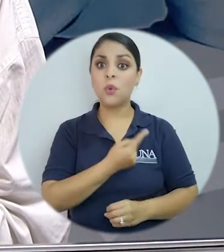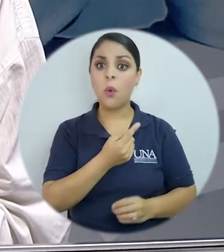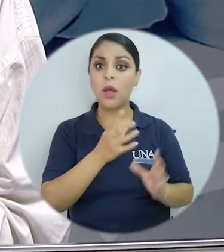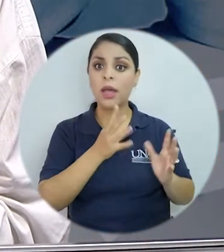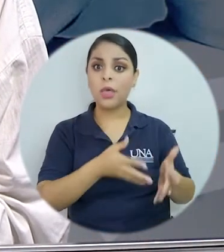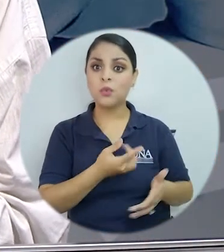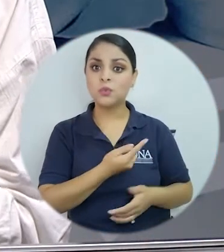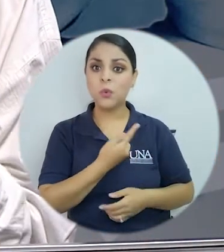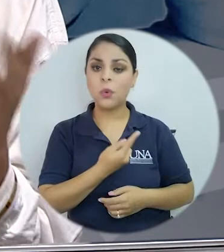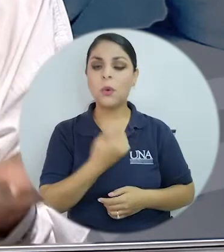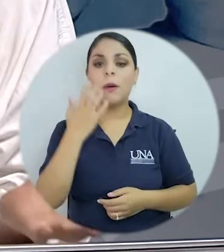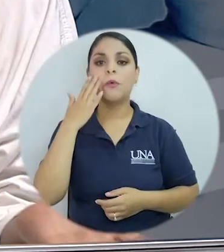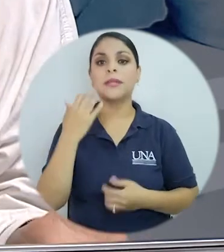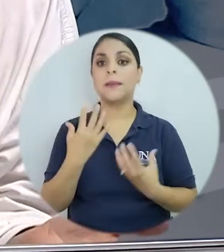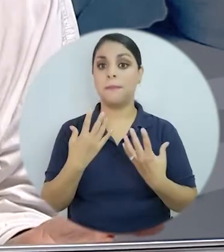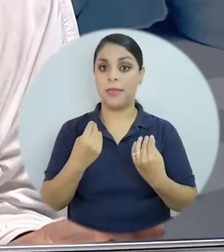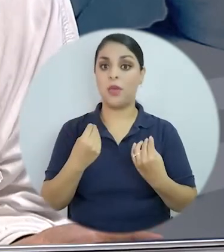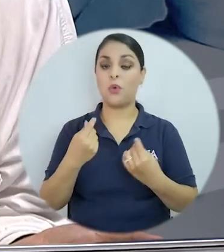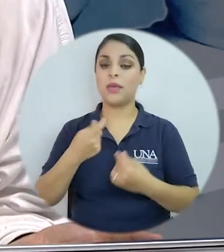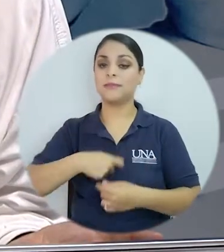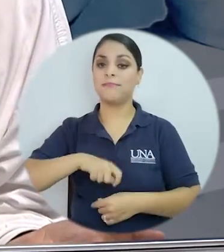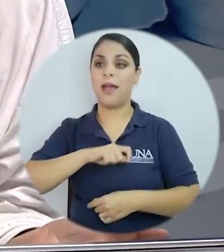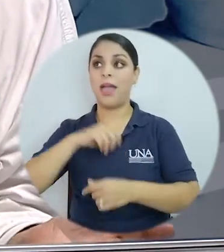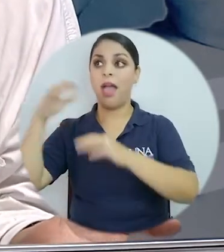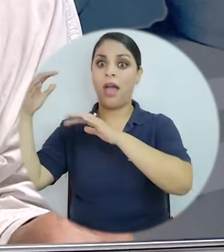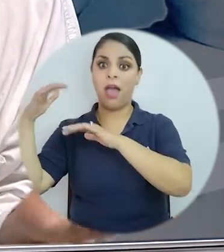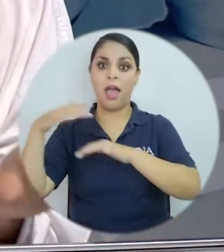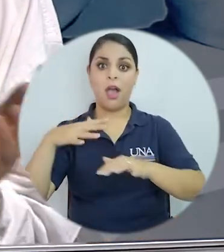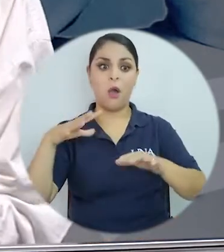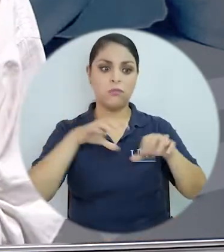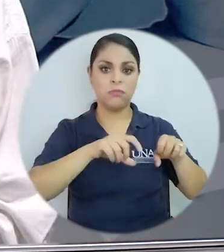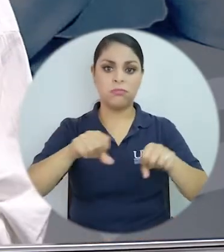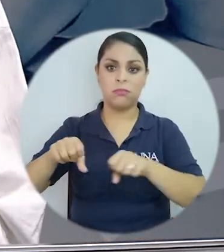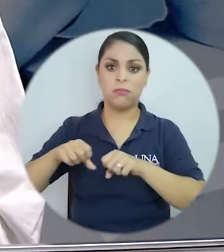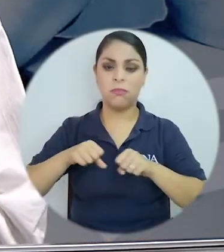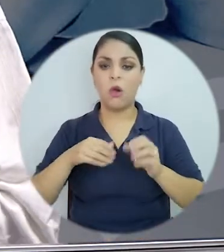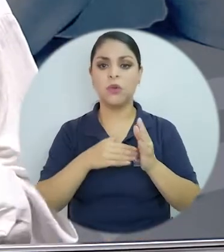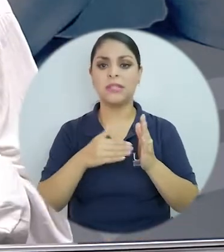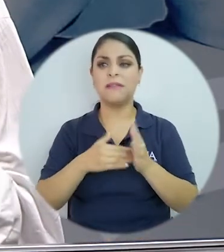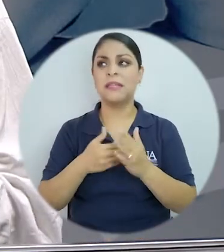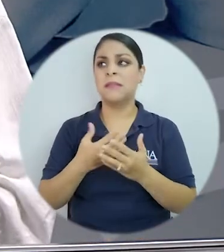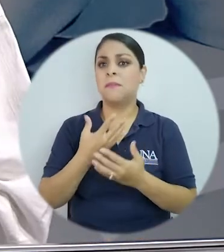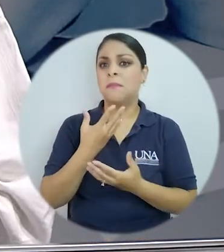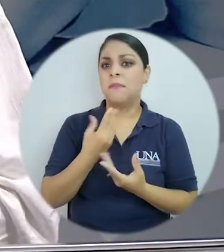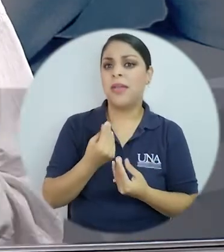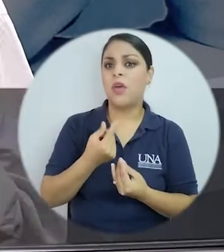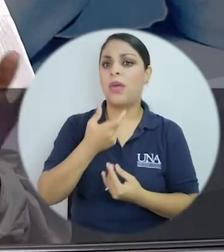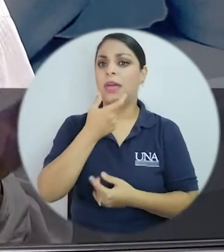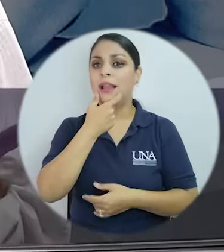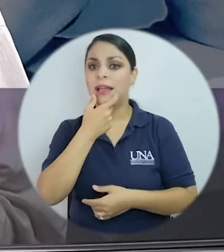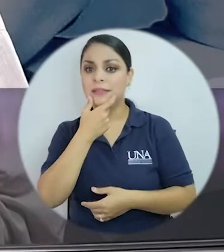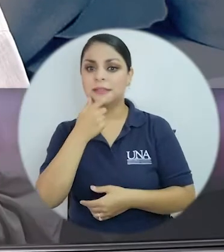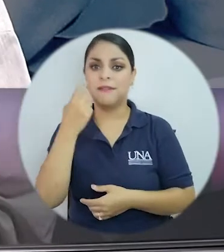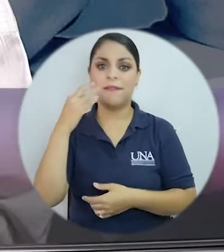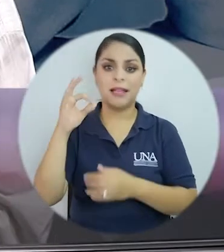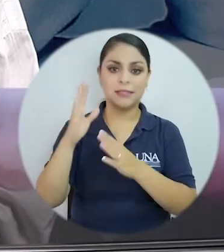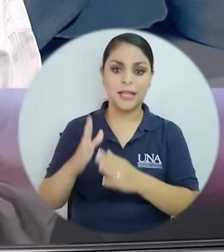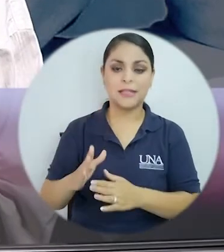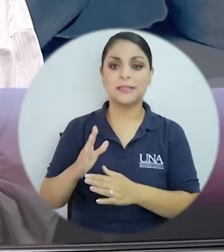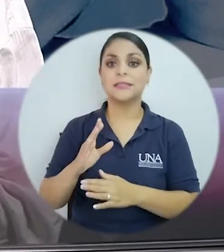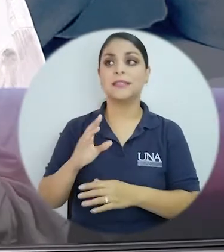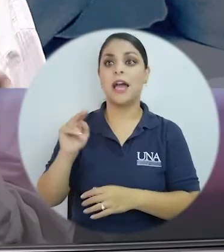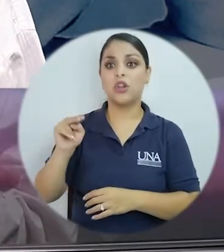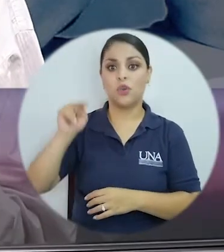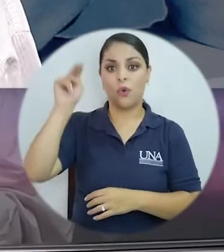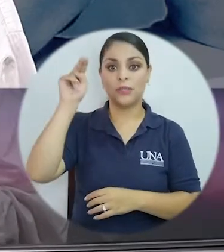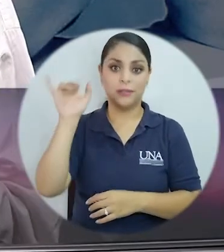estar solo, por miedo a España que viniera a recuperar su territorio, por miedo a los ingleses, a los franceses, a las colonias del norte,